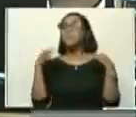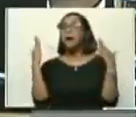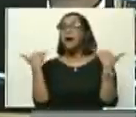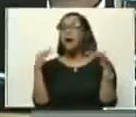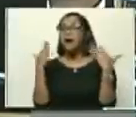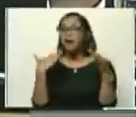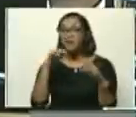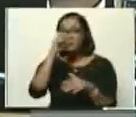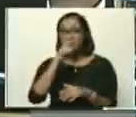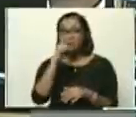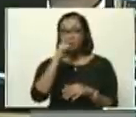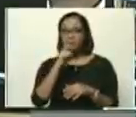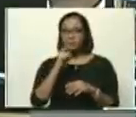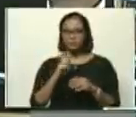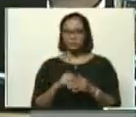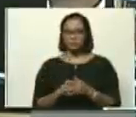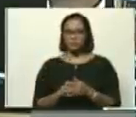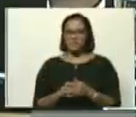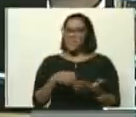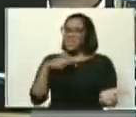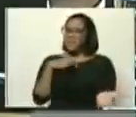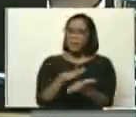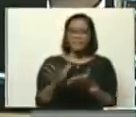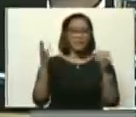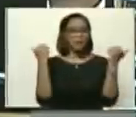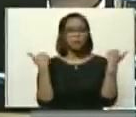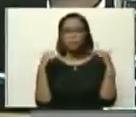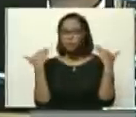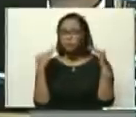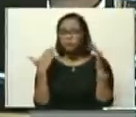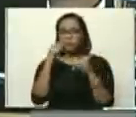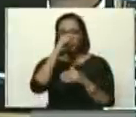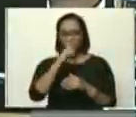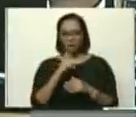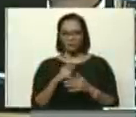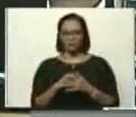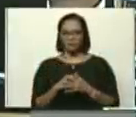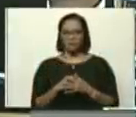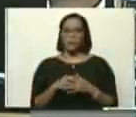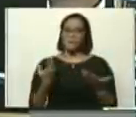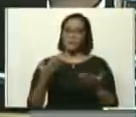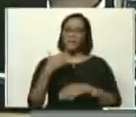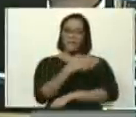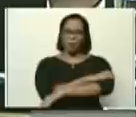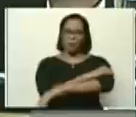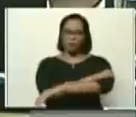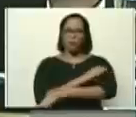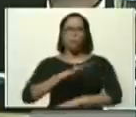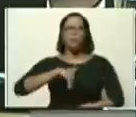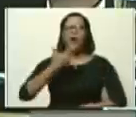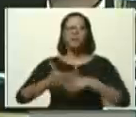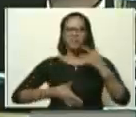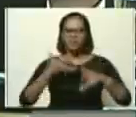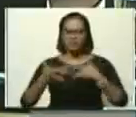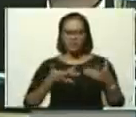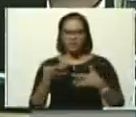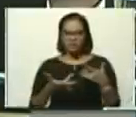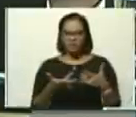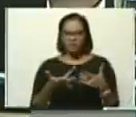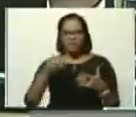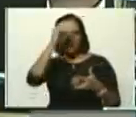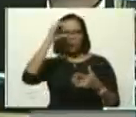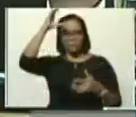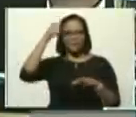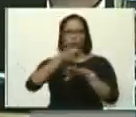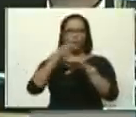años, pero muchísimos años, para que la derecha pueda sentirse orgánicamente capaz de